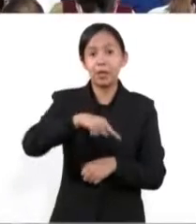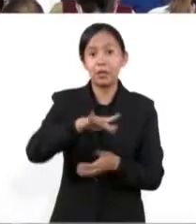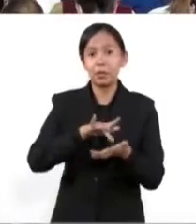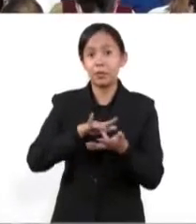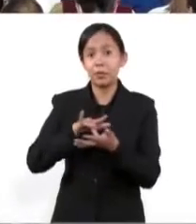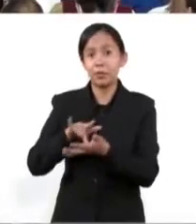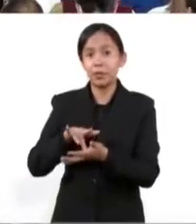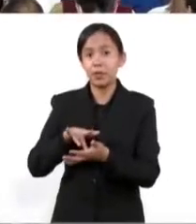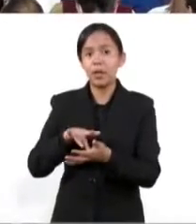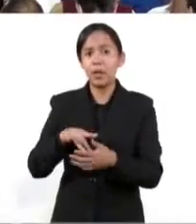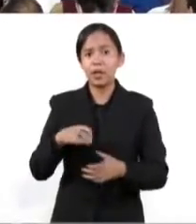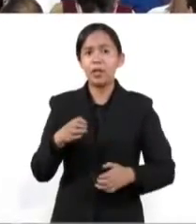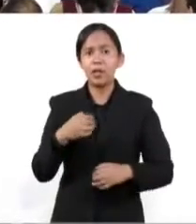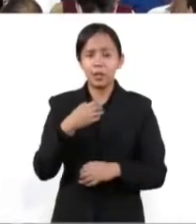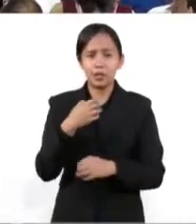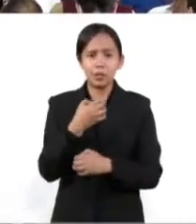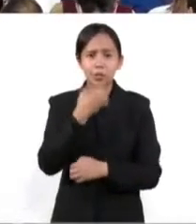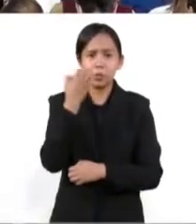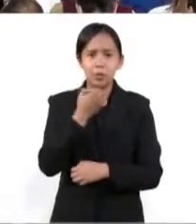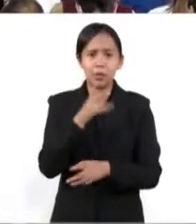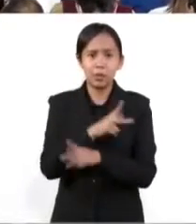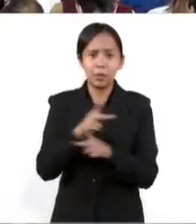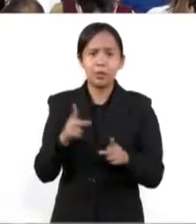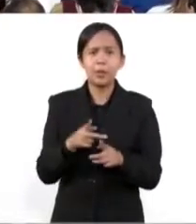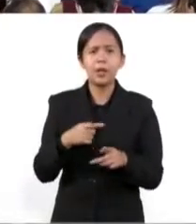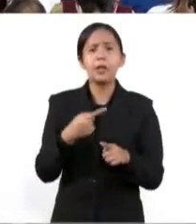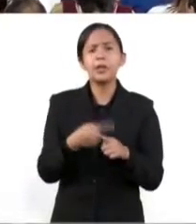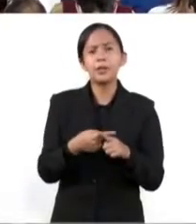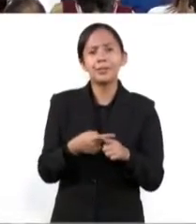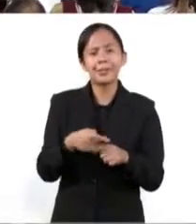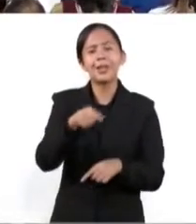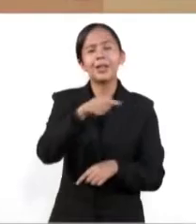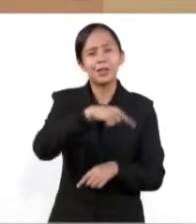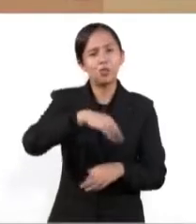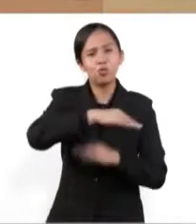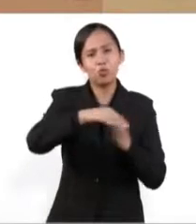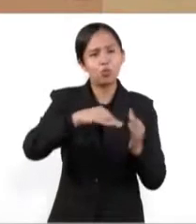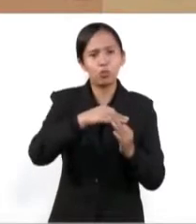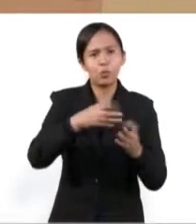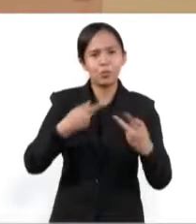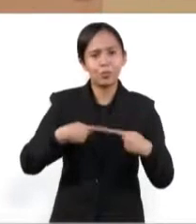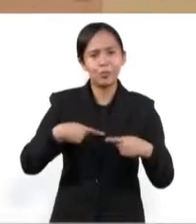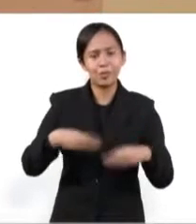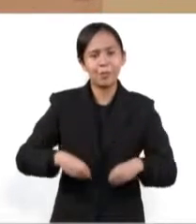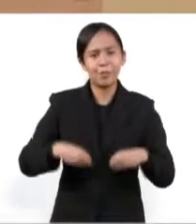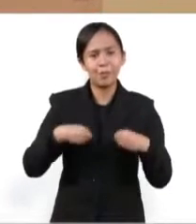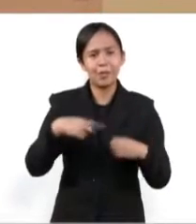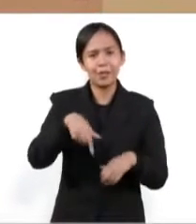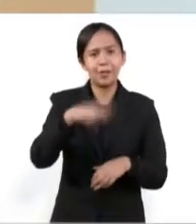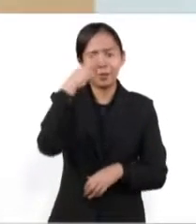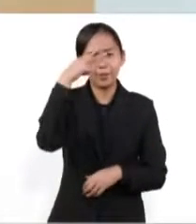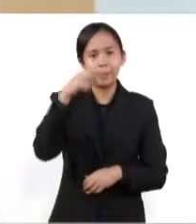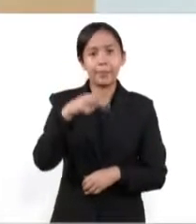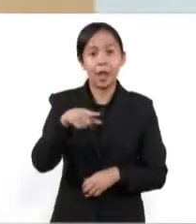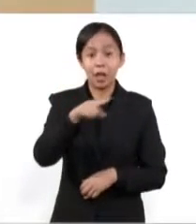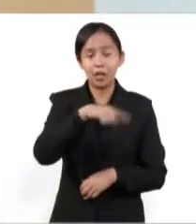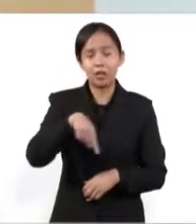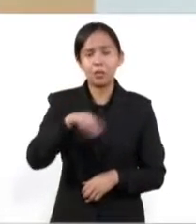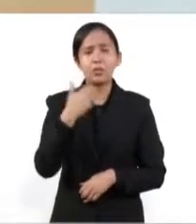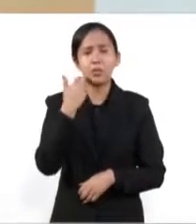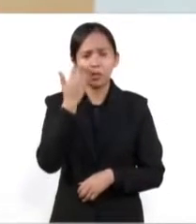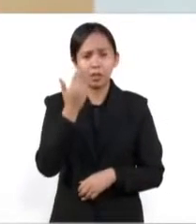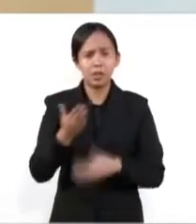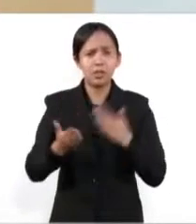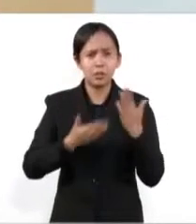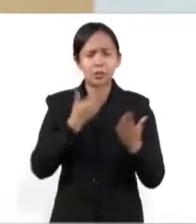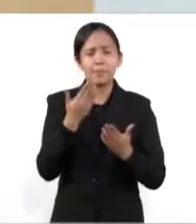pues es el pueblo de México con el pago de sus impuestos. Y si uno tiene la oportunidad de estudiar pues lo que quiere es